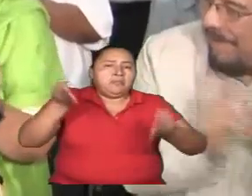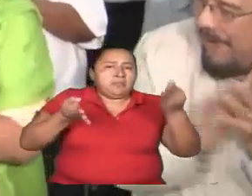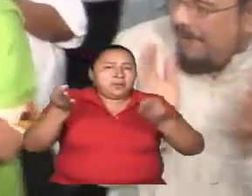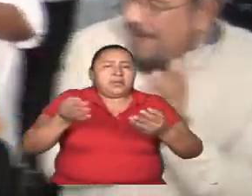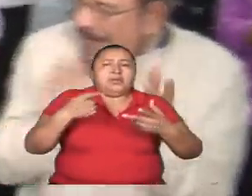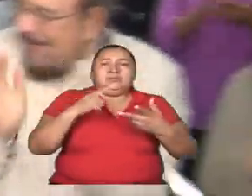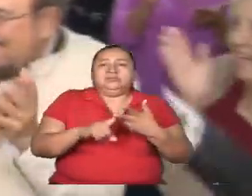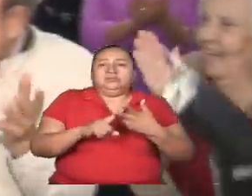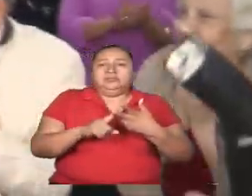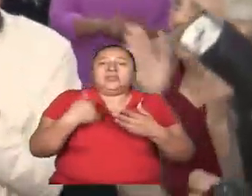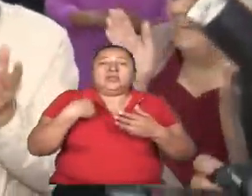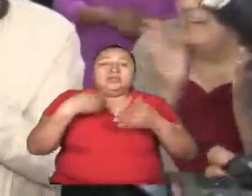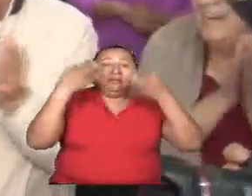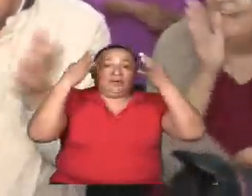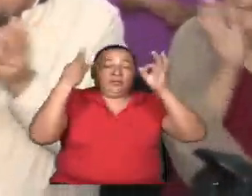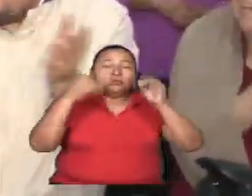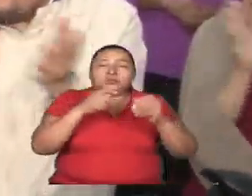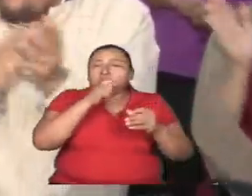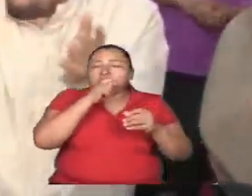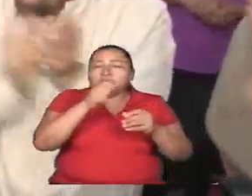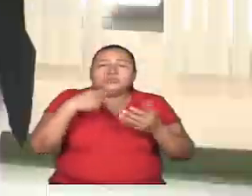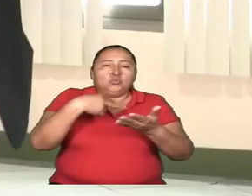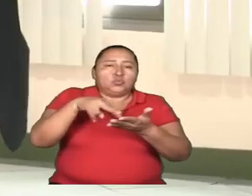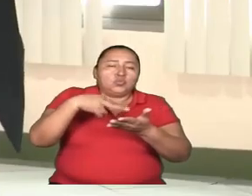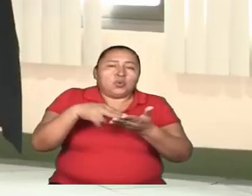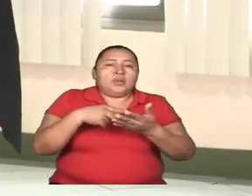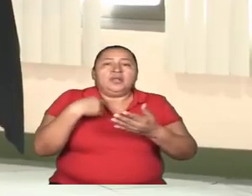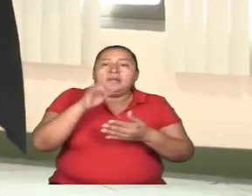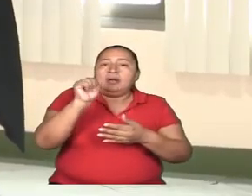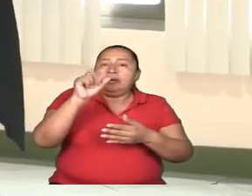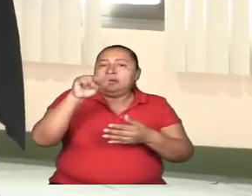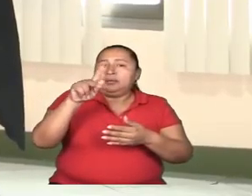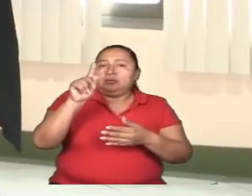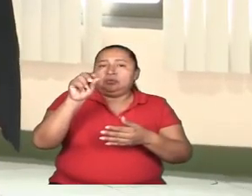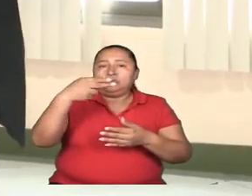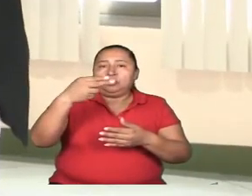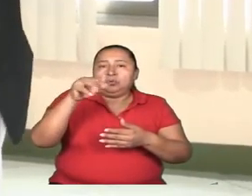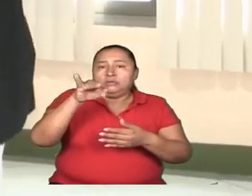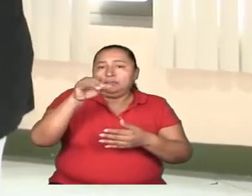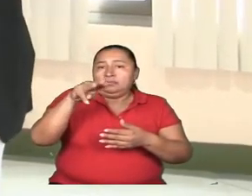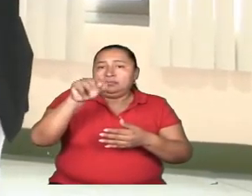folclóricos y el famoso y aclamado Tulululupasa de Anthony Matthews.